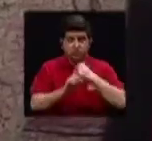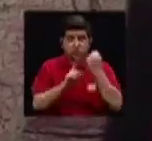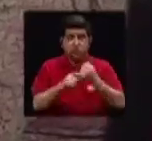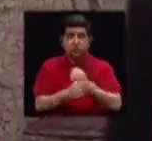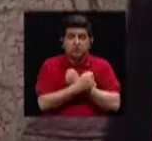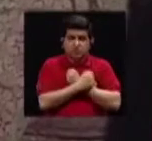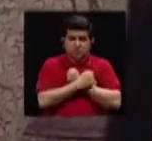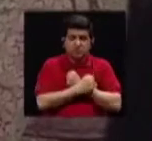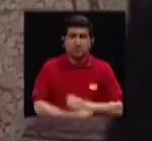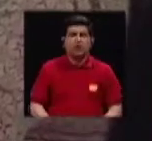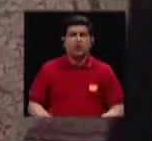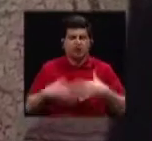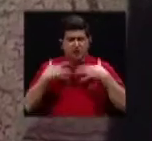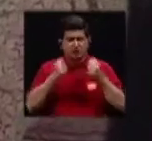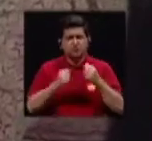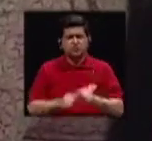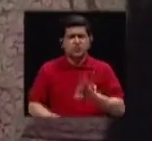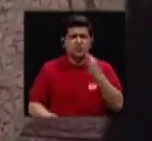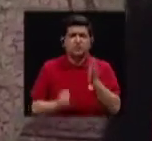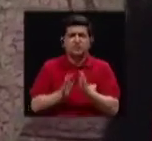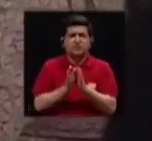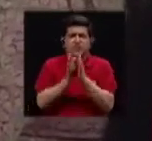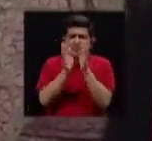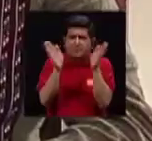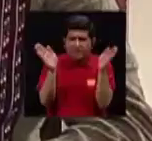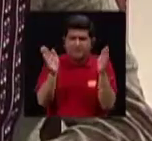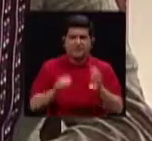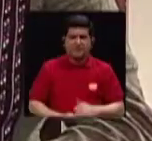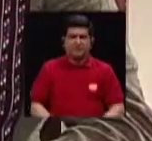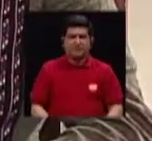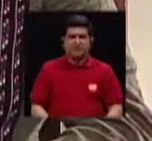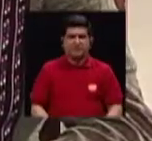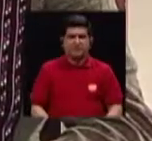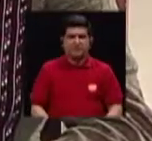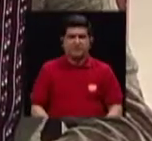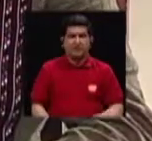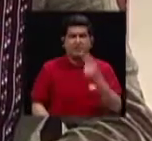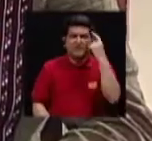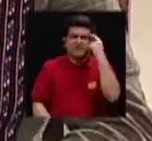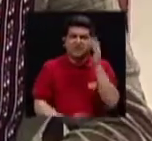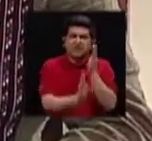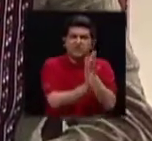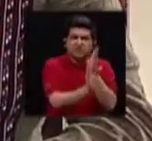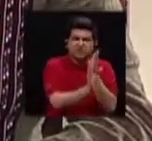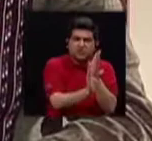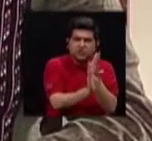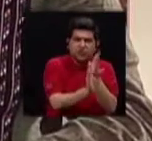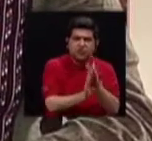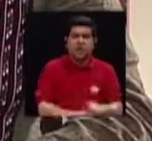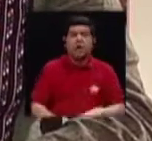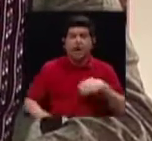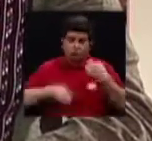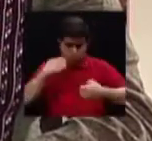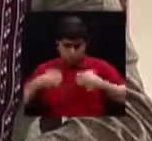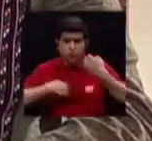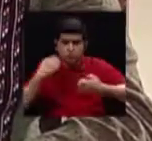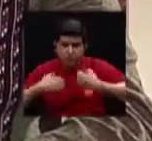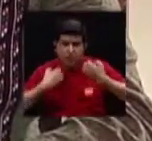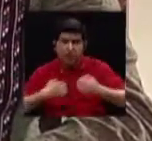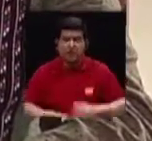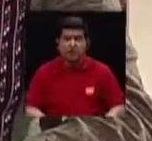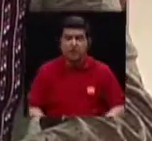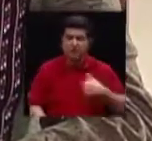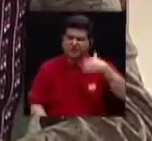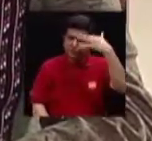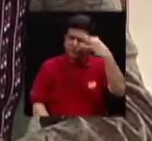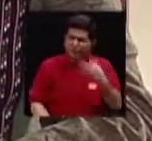sentido más amplio que definitivamente. A nivel psicológico. Emocional. A mí me parece que